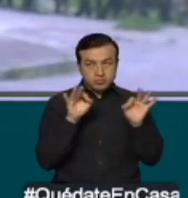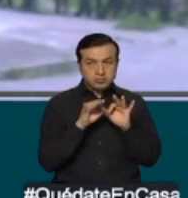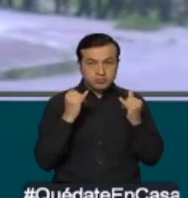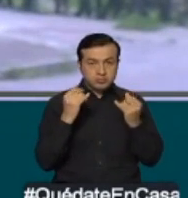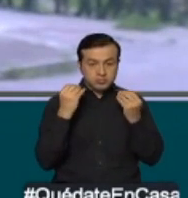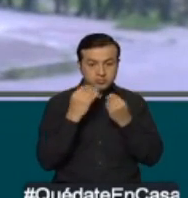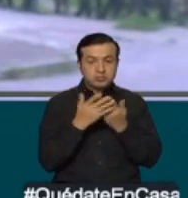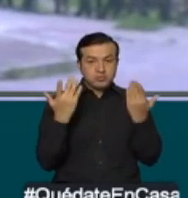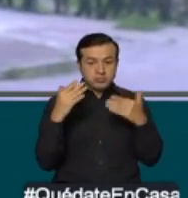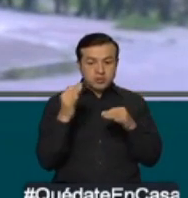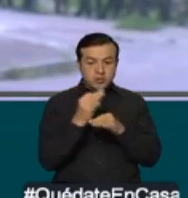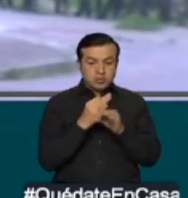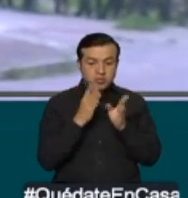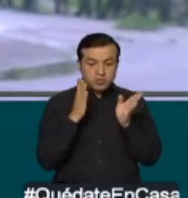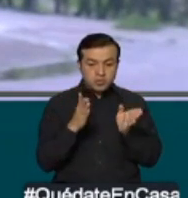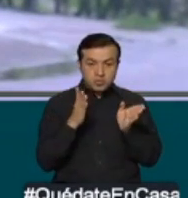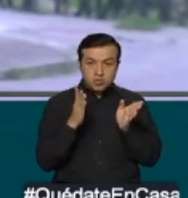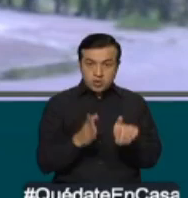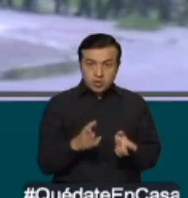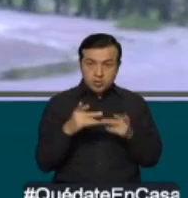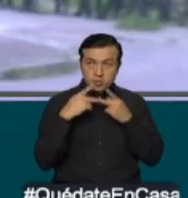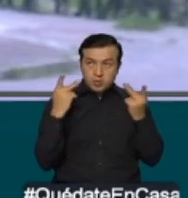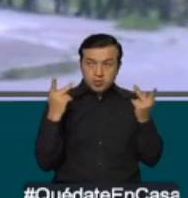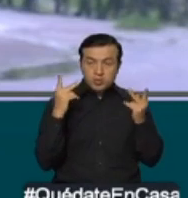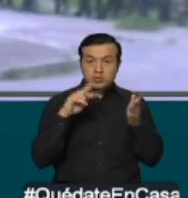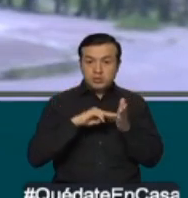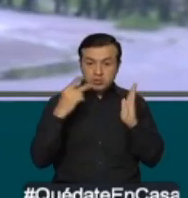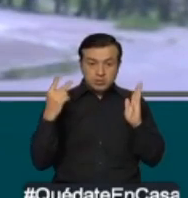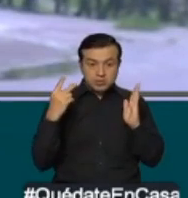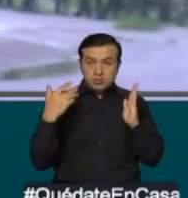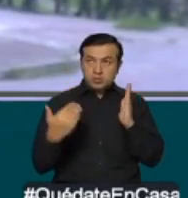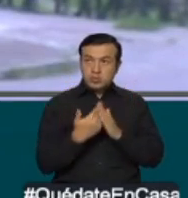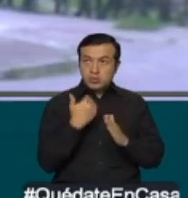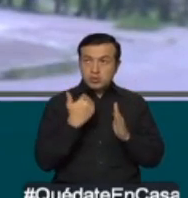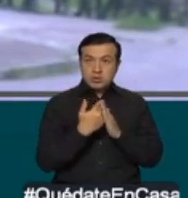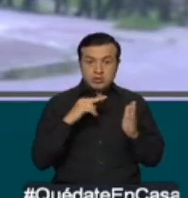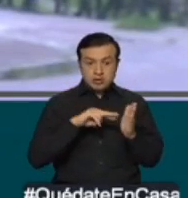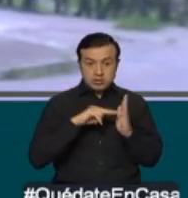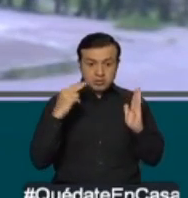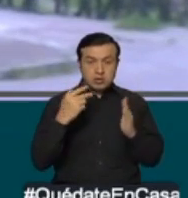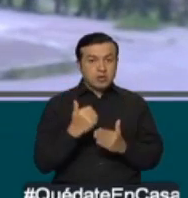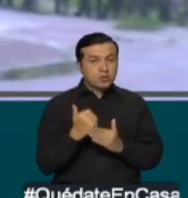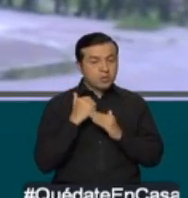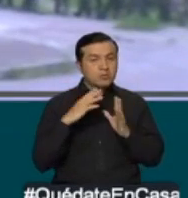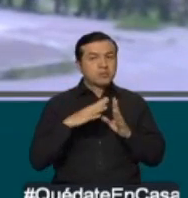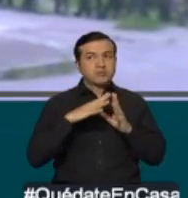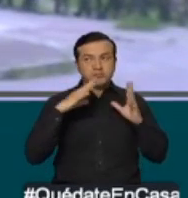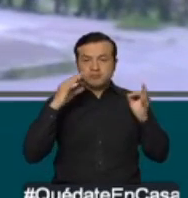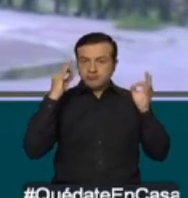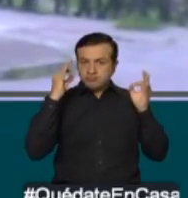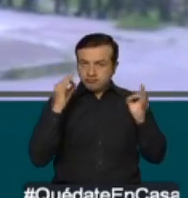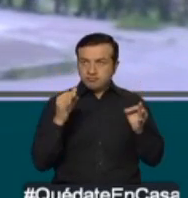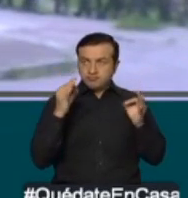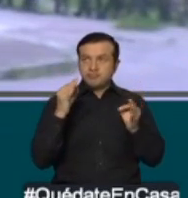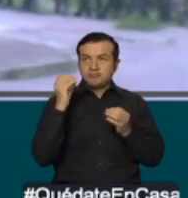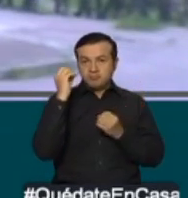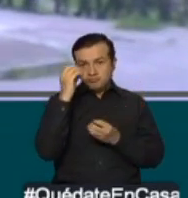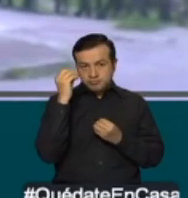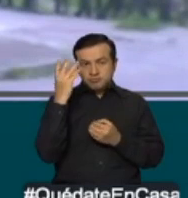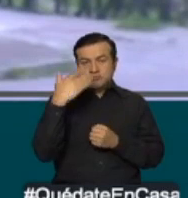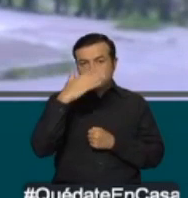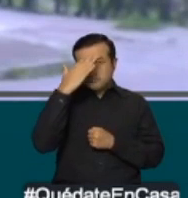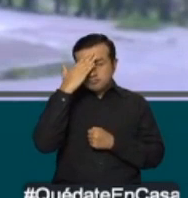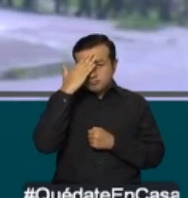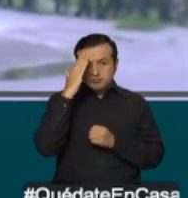estamos haciendo los funcionarios públicos también pero la tecnología de última moda nos permite tener este tipo de informes saber